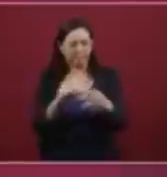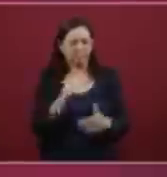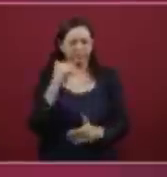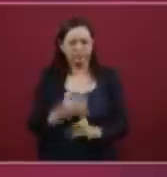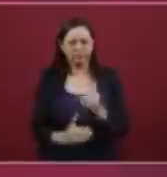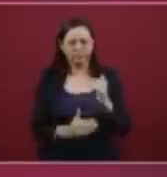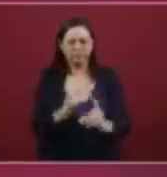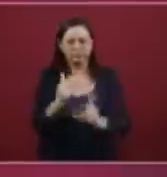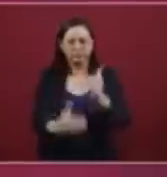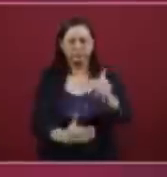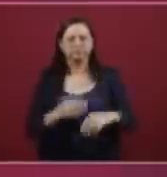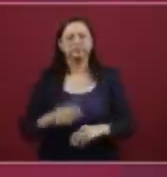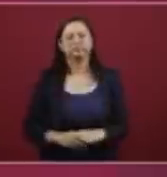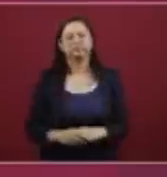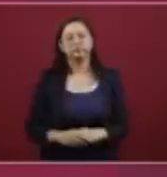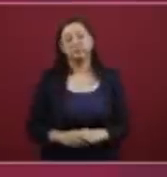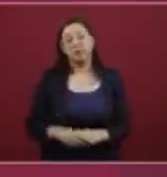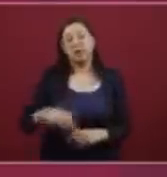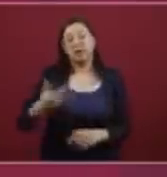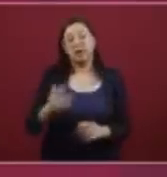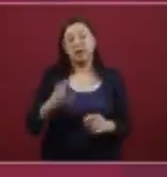El titular del Ejecutivo,